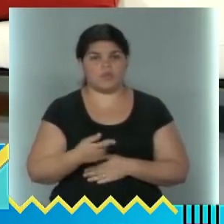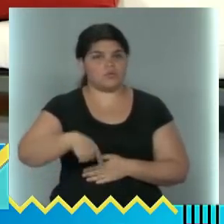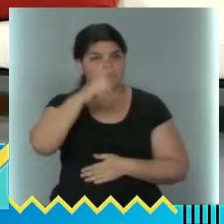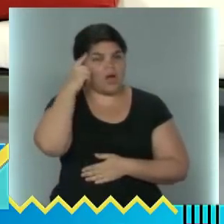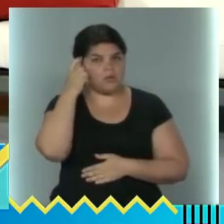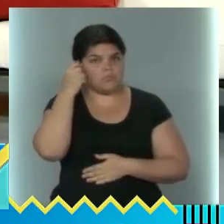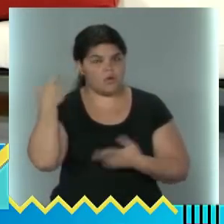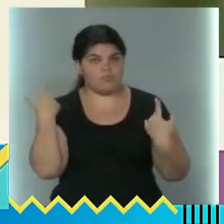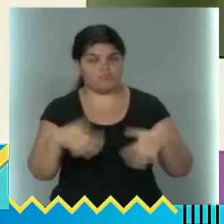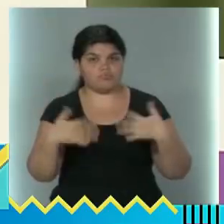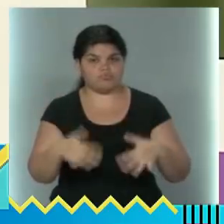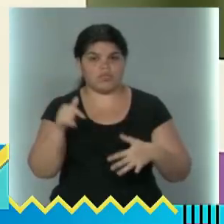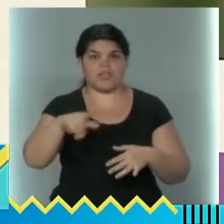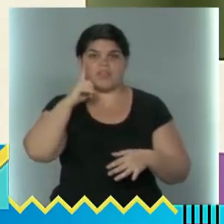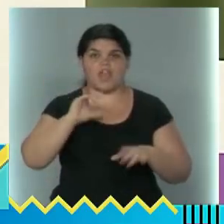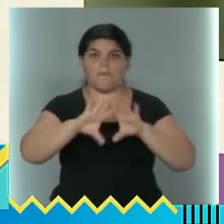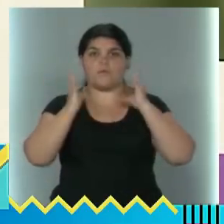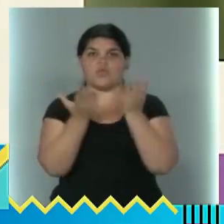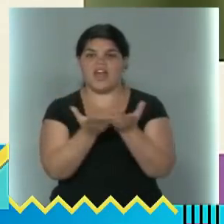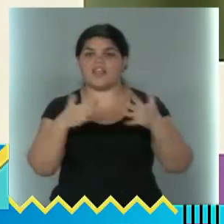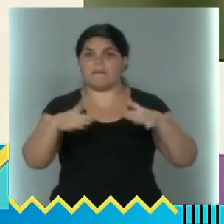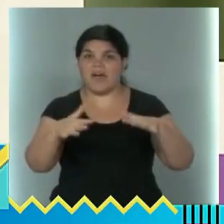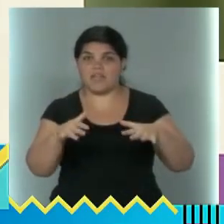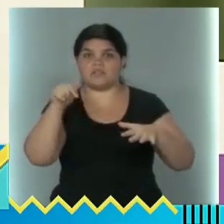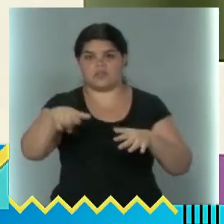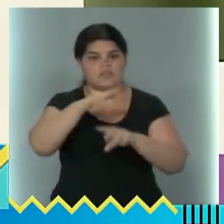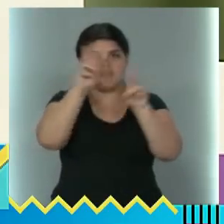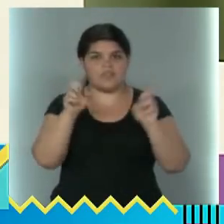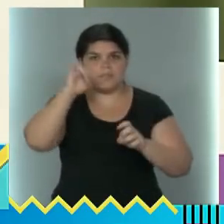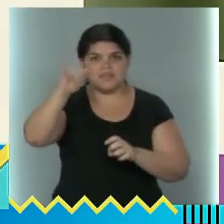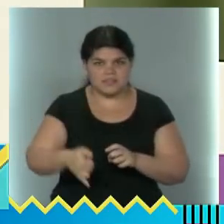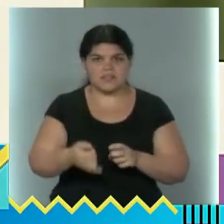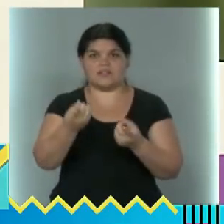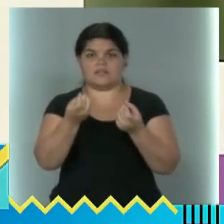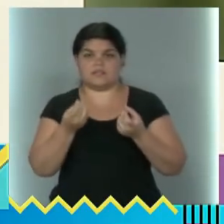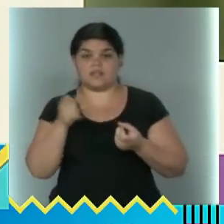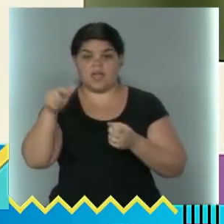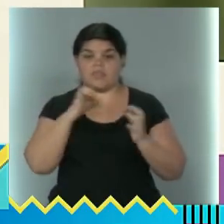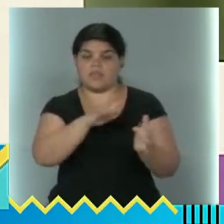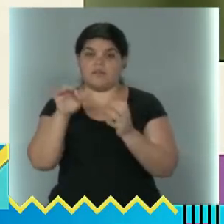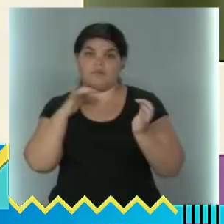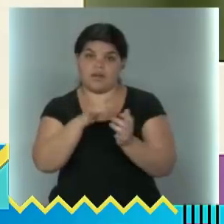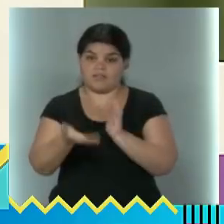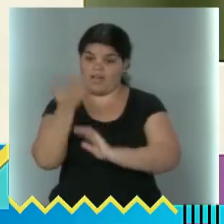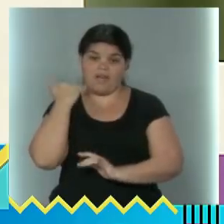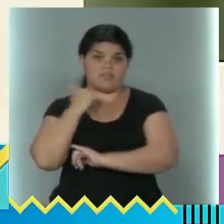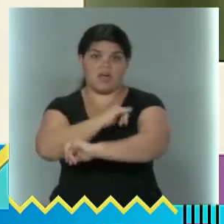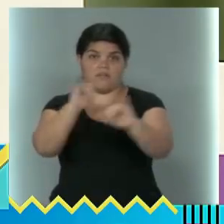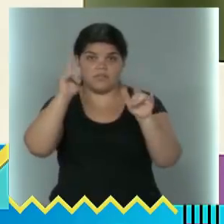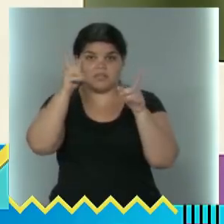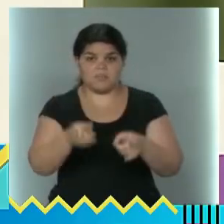aprendido muchísimo hoy en el Día Mundial del Parkinson, así que este tema merecía su debate y que conozcamos. Y como dijimos al principio, es